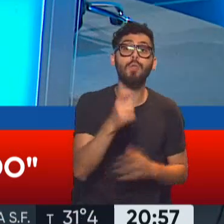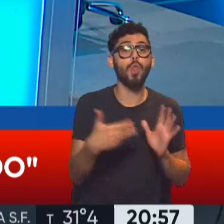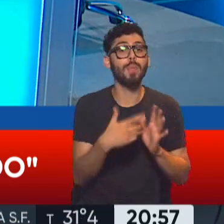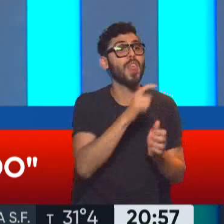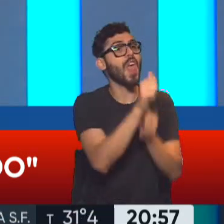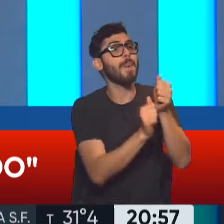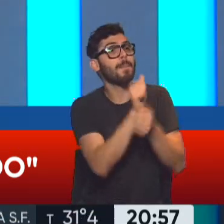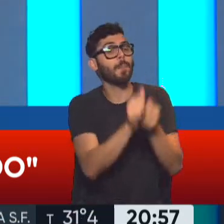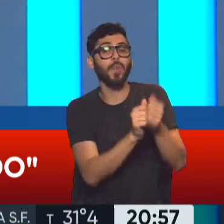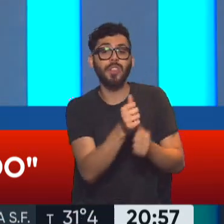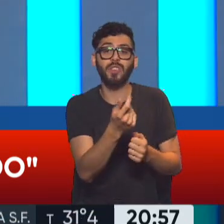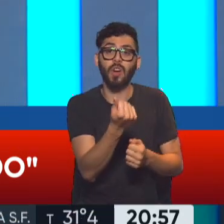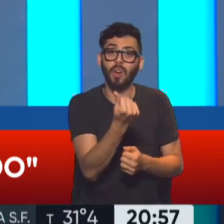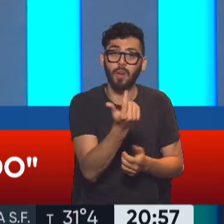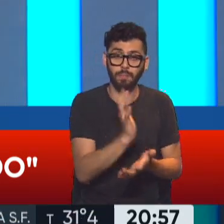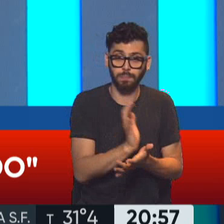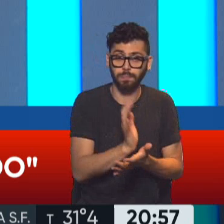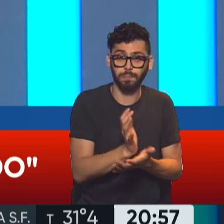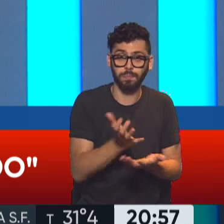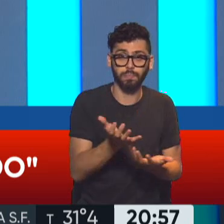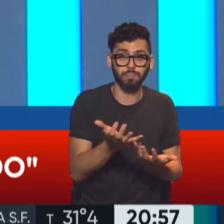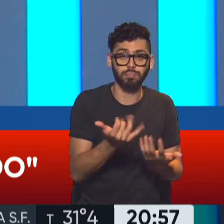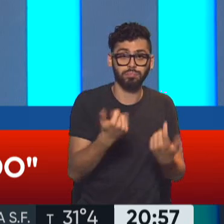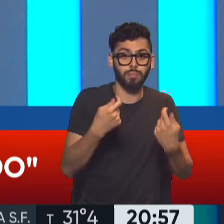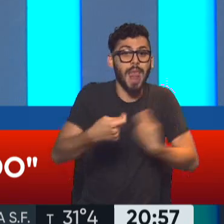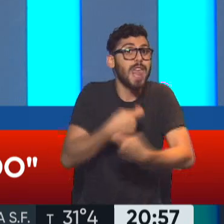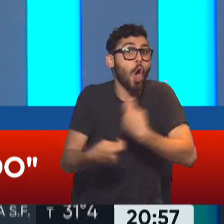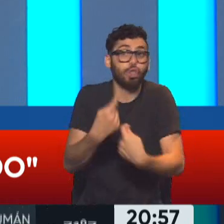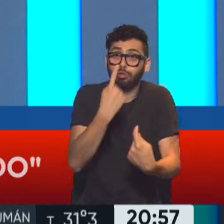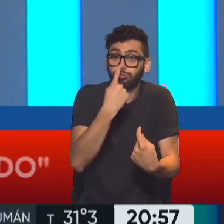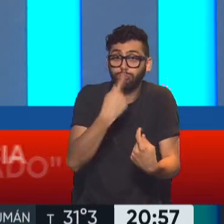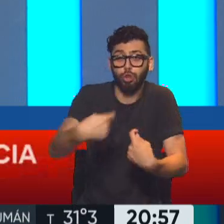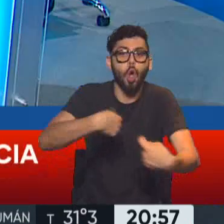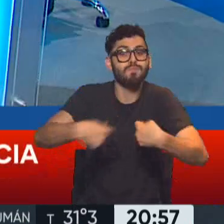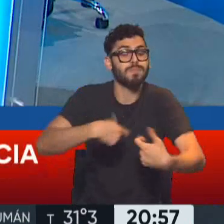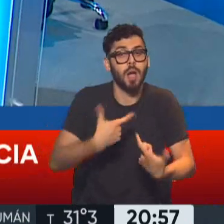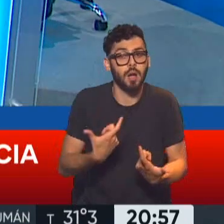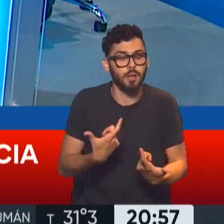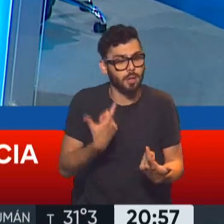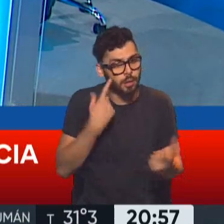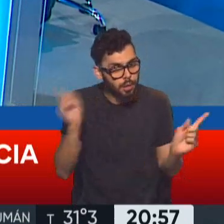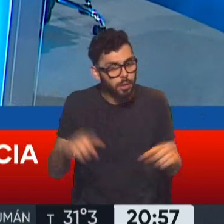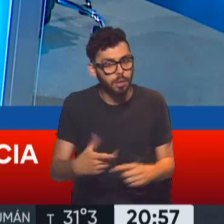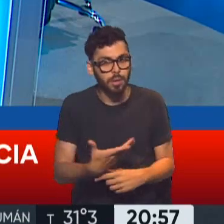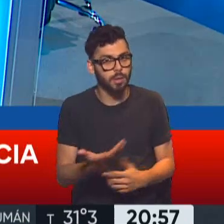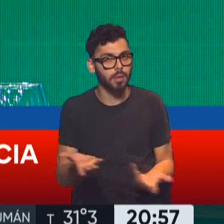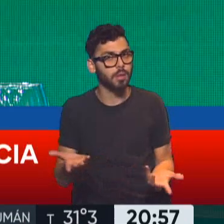Son empresarios que apoyan sus negocios. Y eso no puede ser, Felicita. Ella siempre